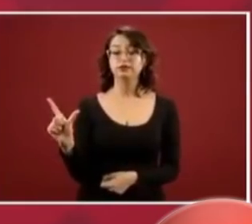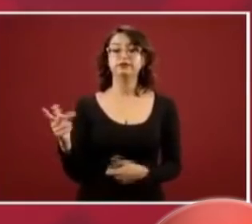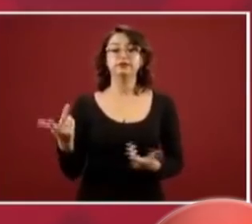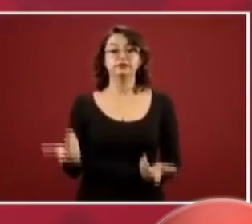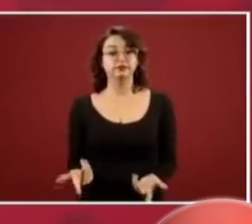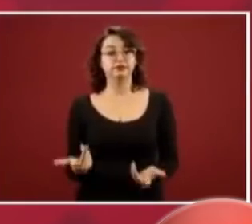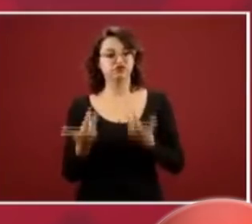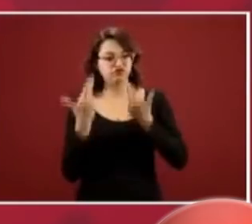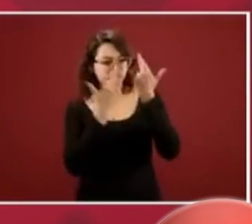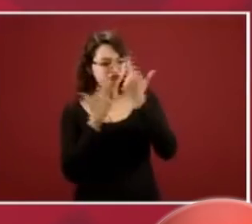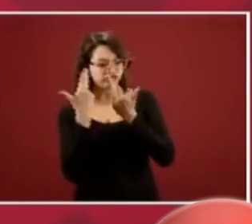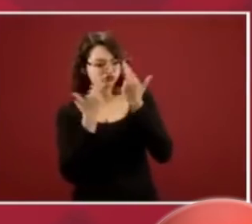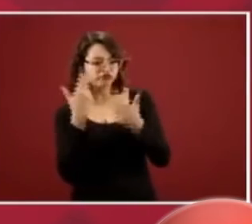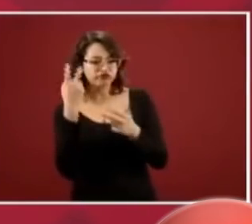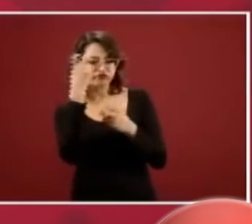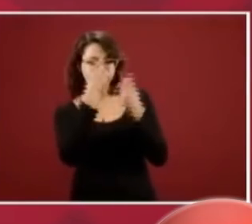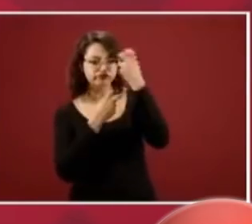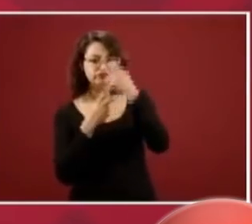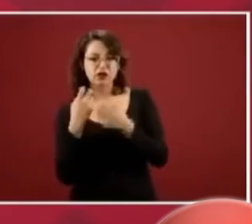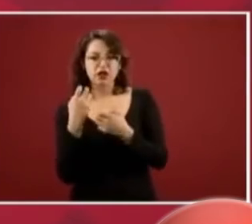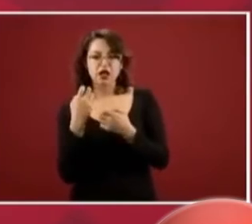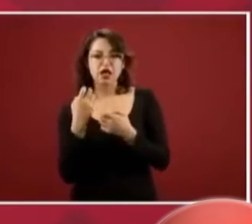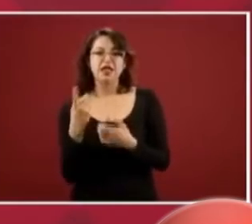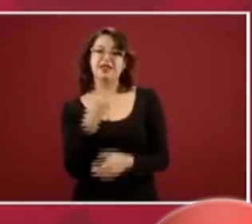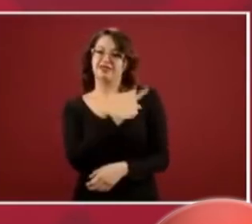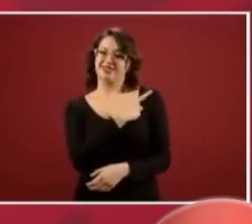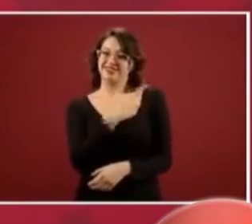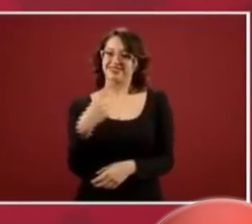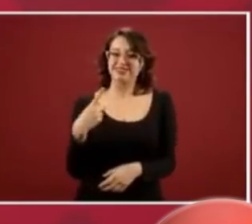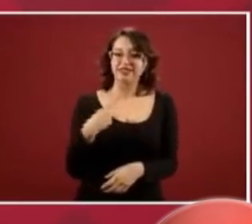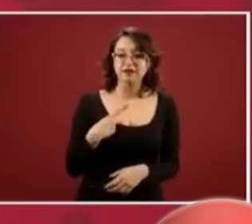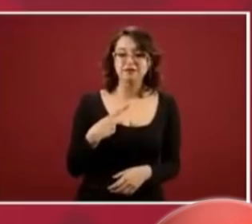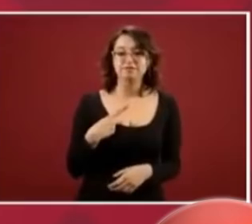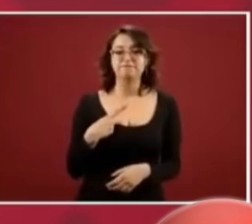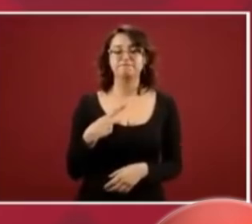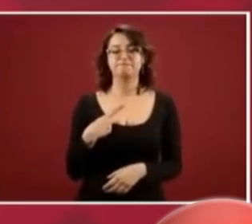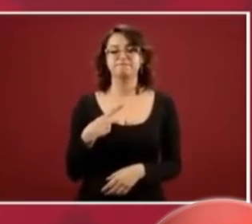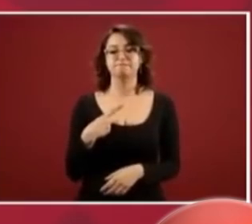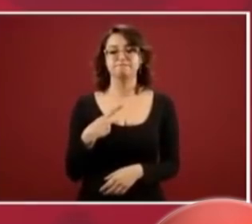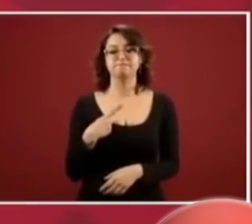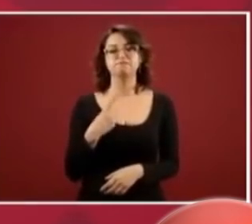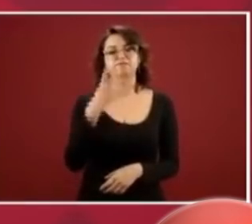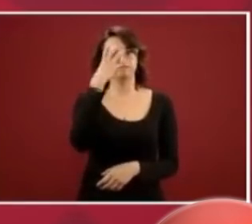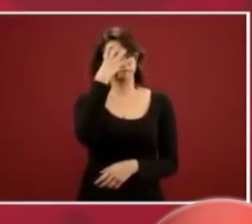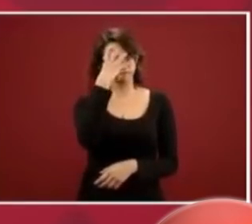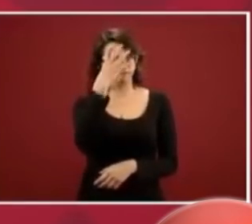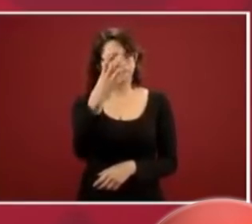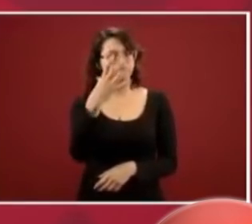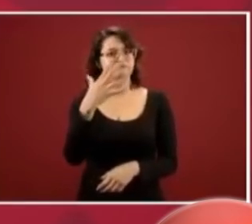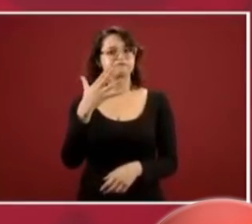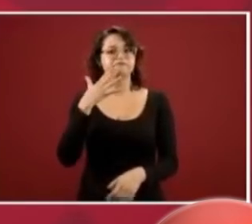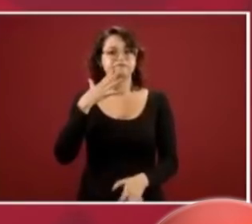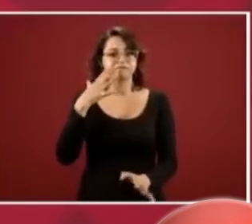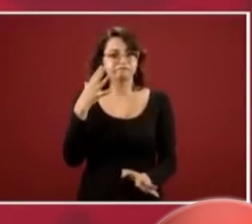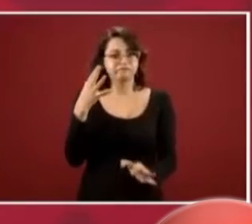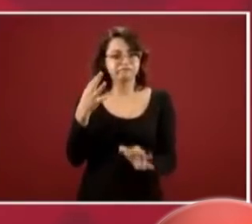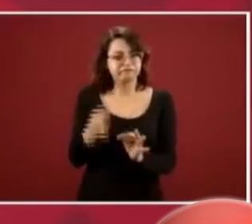un analista, debe de ser serio, responsable,